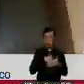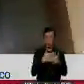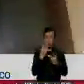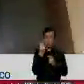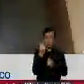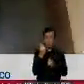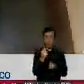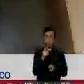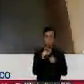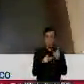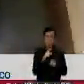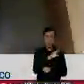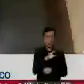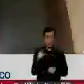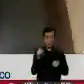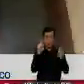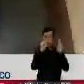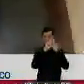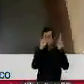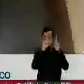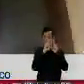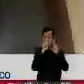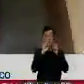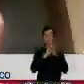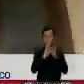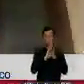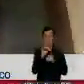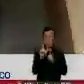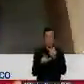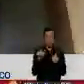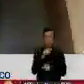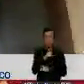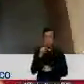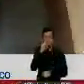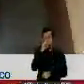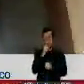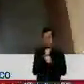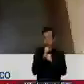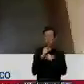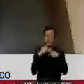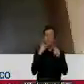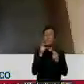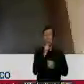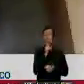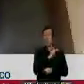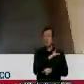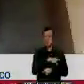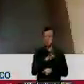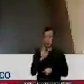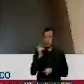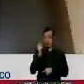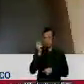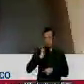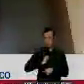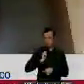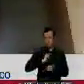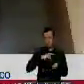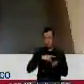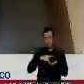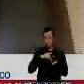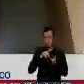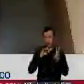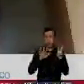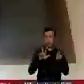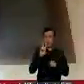aportes de las personas naturales del sector público y del sector privado también para que puedan aportar. A partir